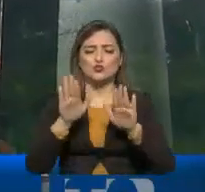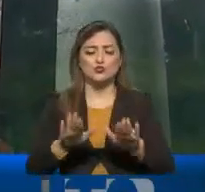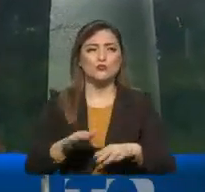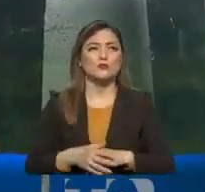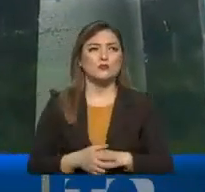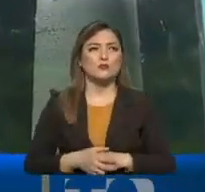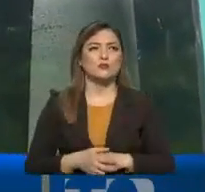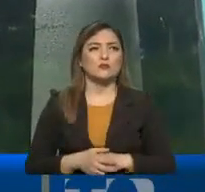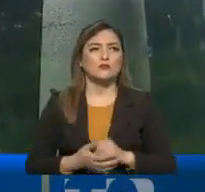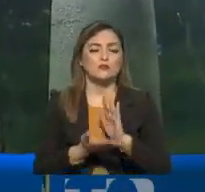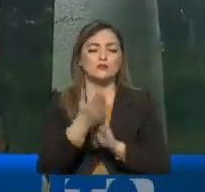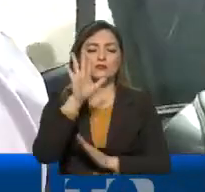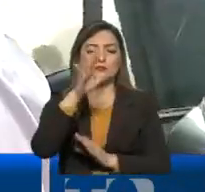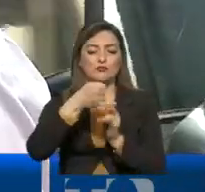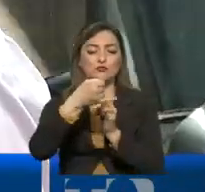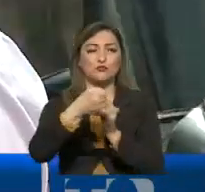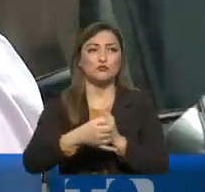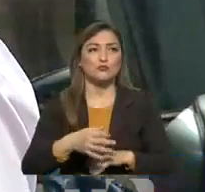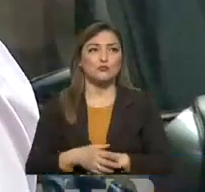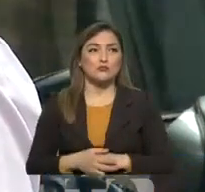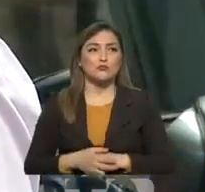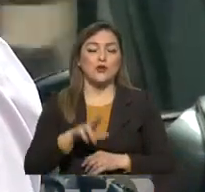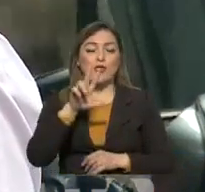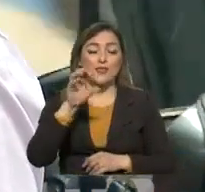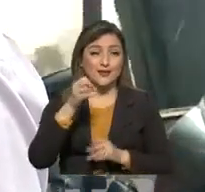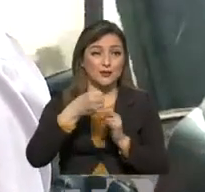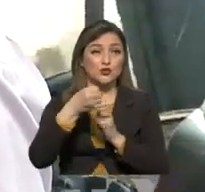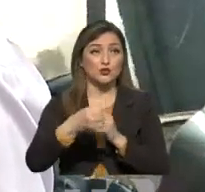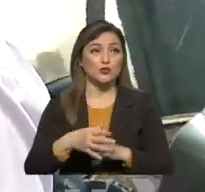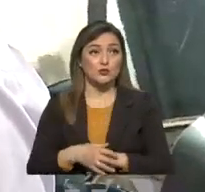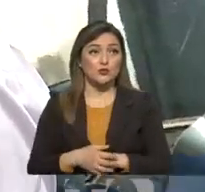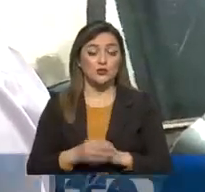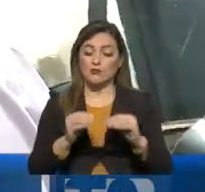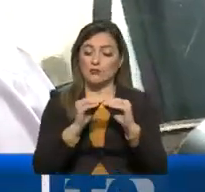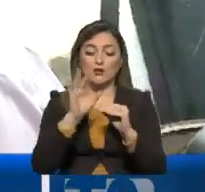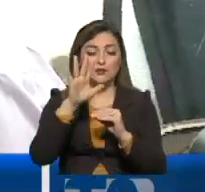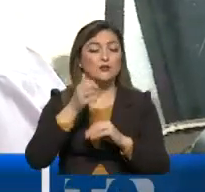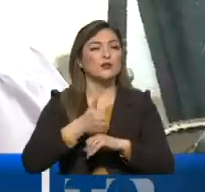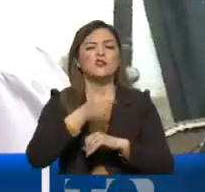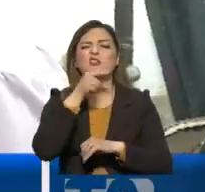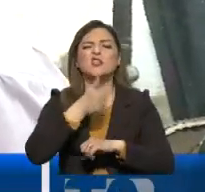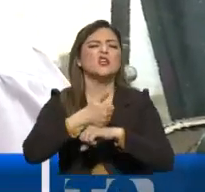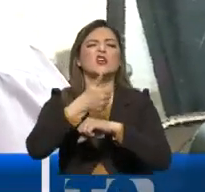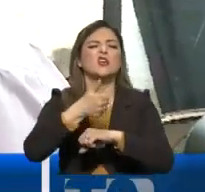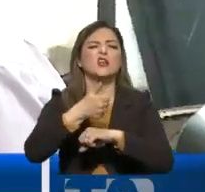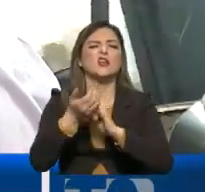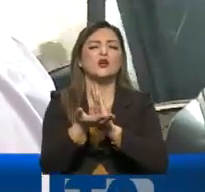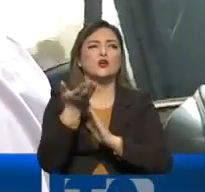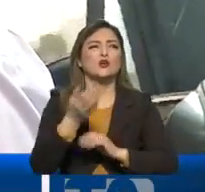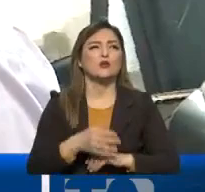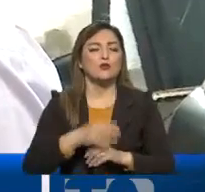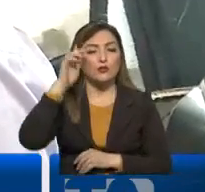No, subió 5 centavos. 30. ¿Subió 5 centavos? Sí. ¿Quién autorizó el tal?